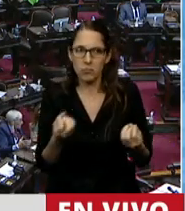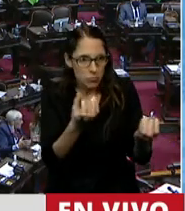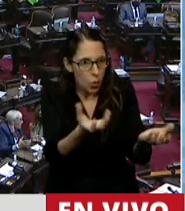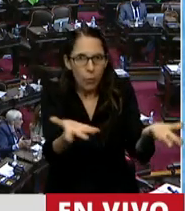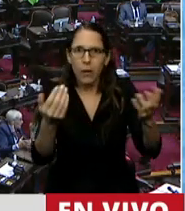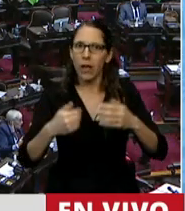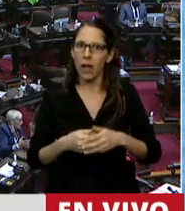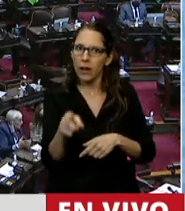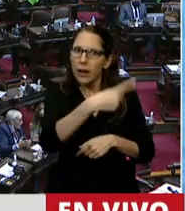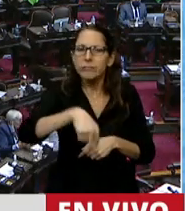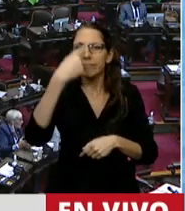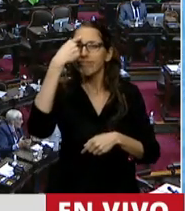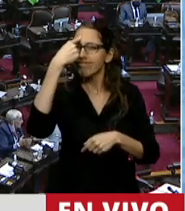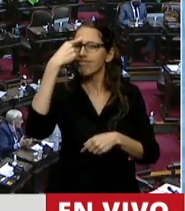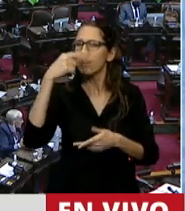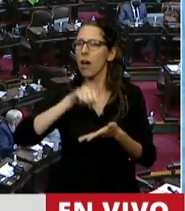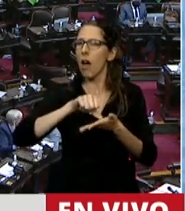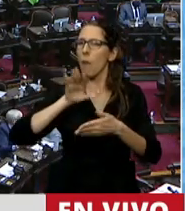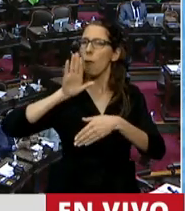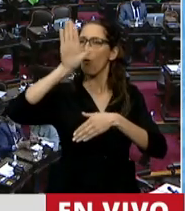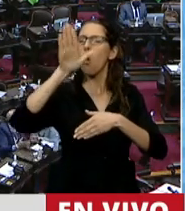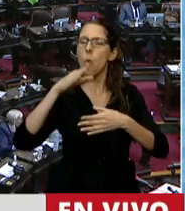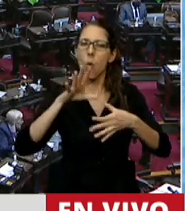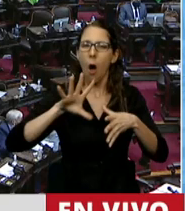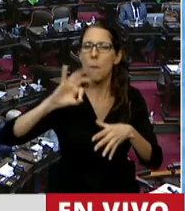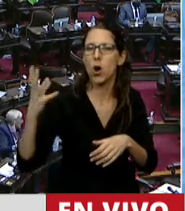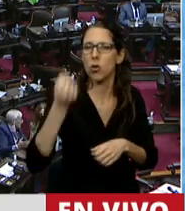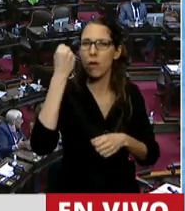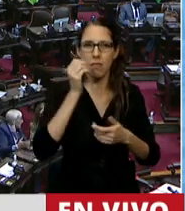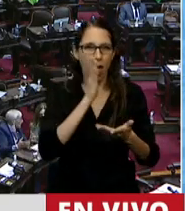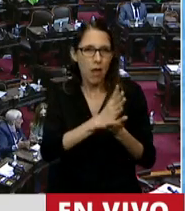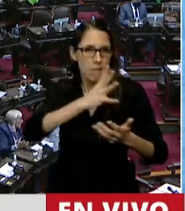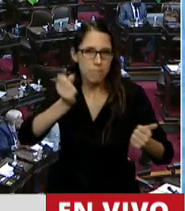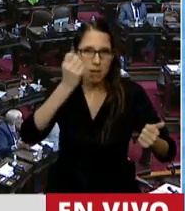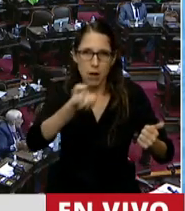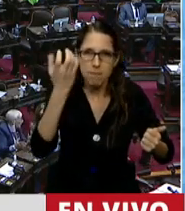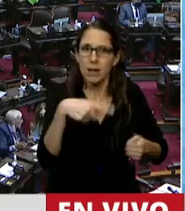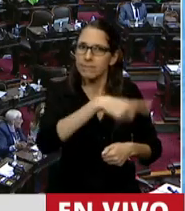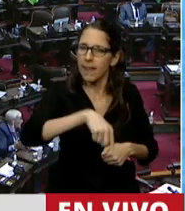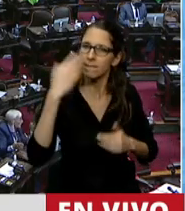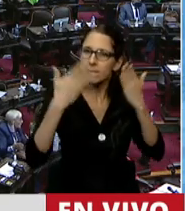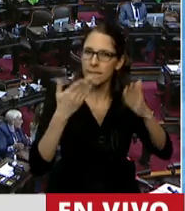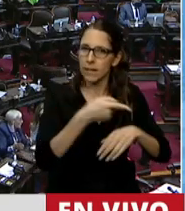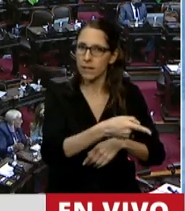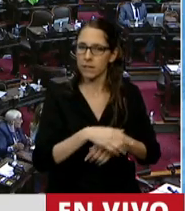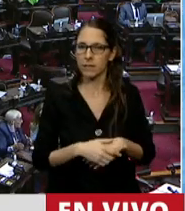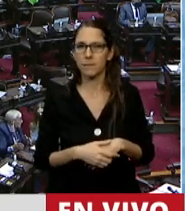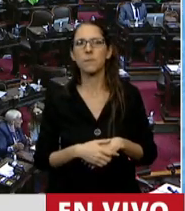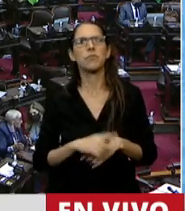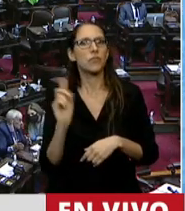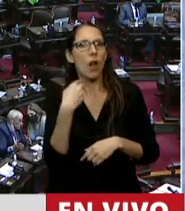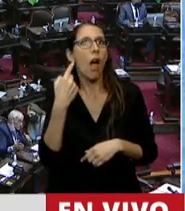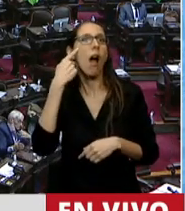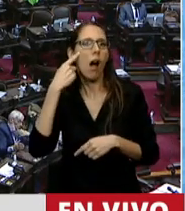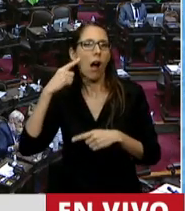un país con mayores oportunidades, en donde se respiren más y mejores derechos. No podemos seguir reproduciendo